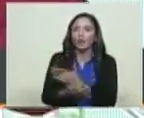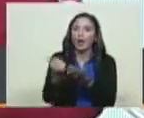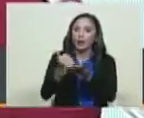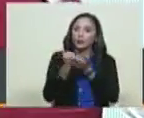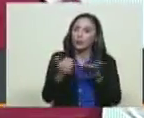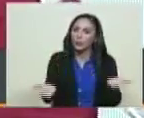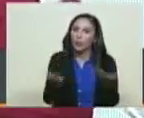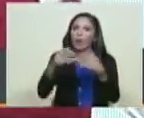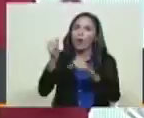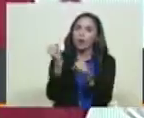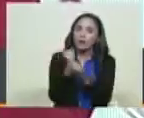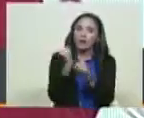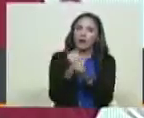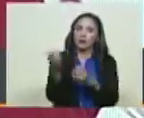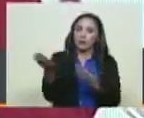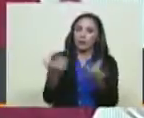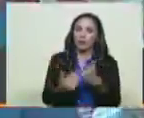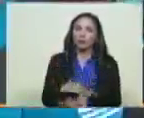trabajar